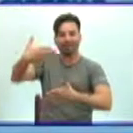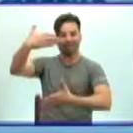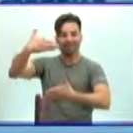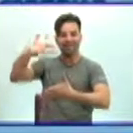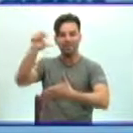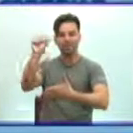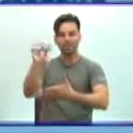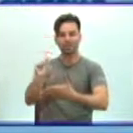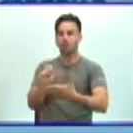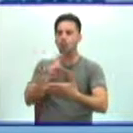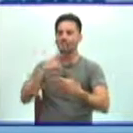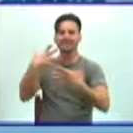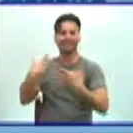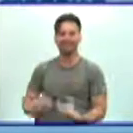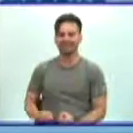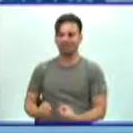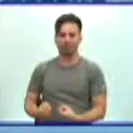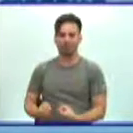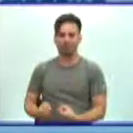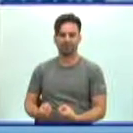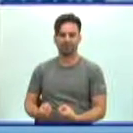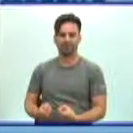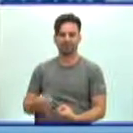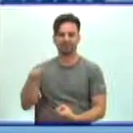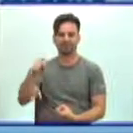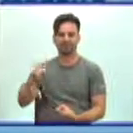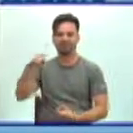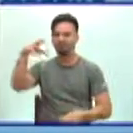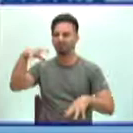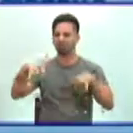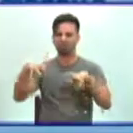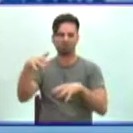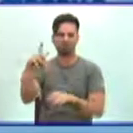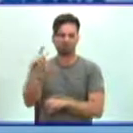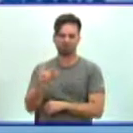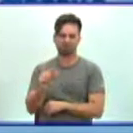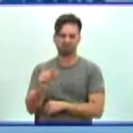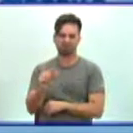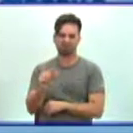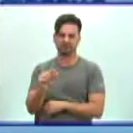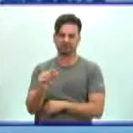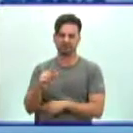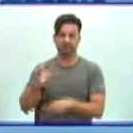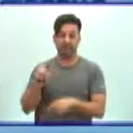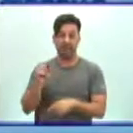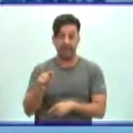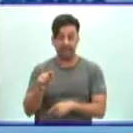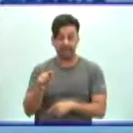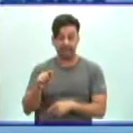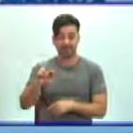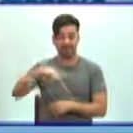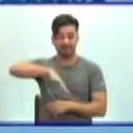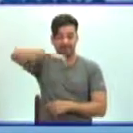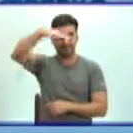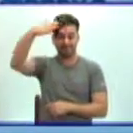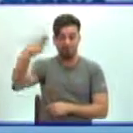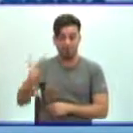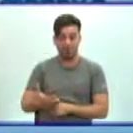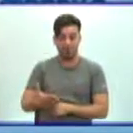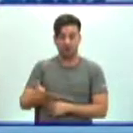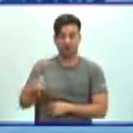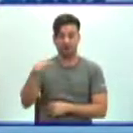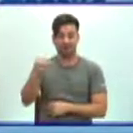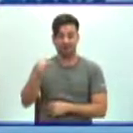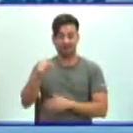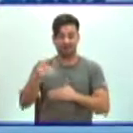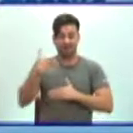secos. Y por tanto, las precipitaciones son casi nulas. Encontramos en estos sistemas montañosos, en una ladera, un verdor